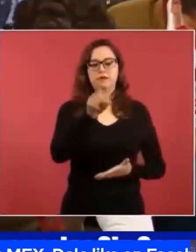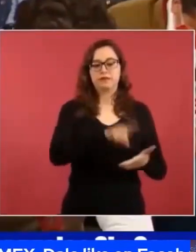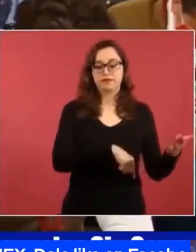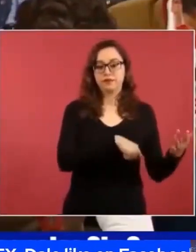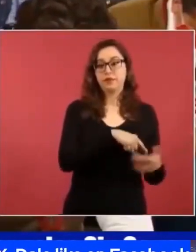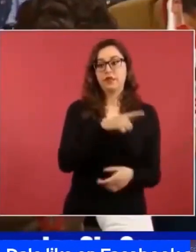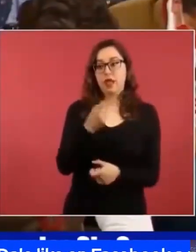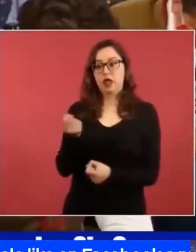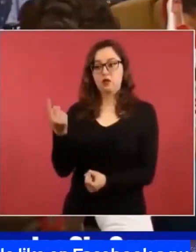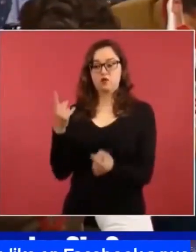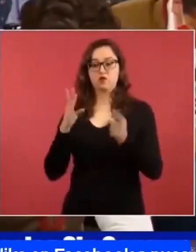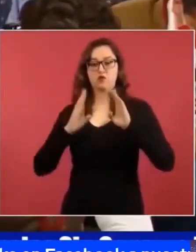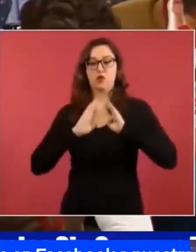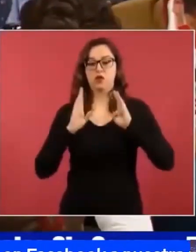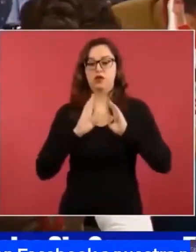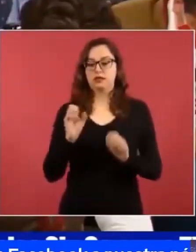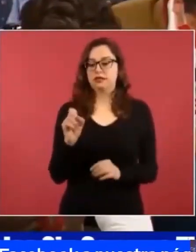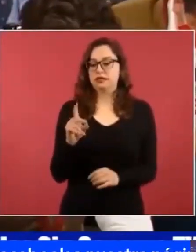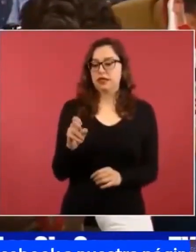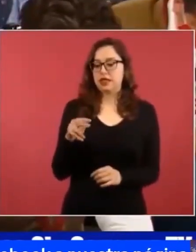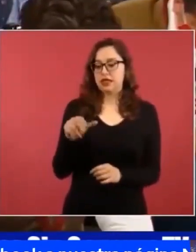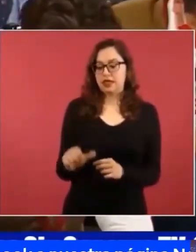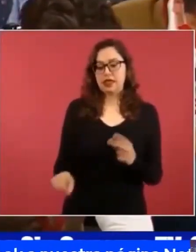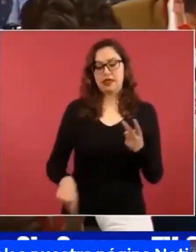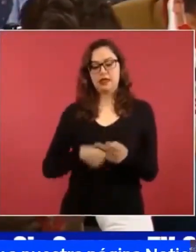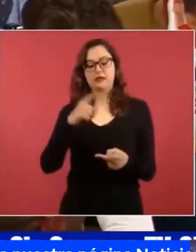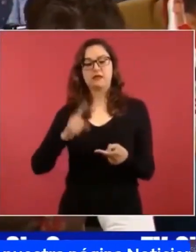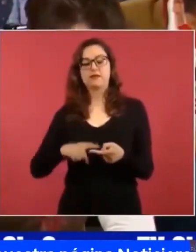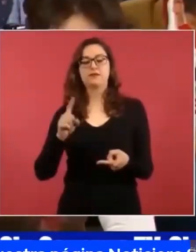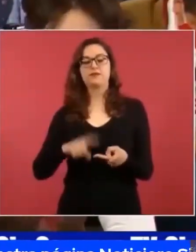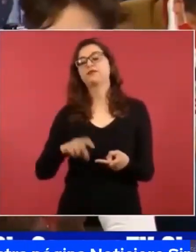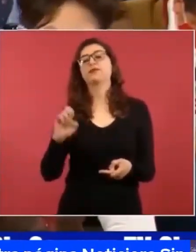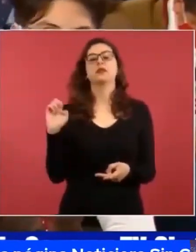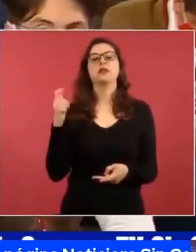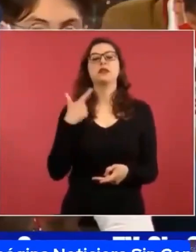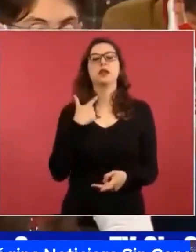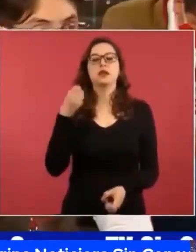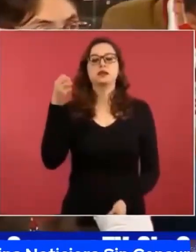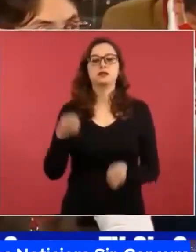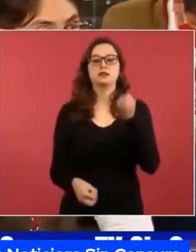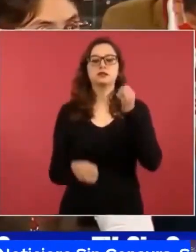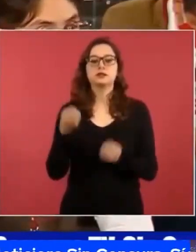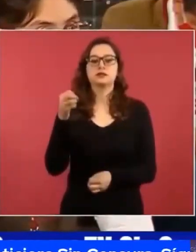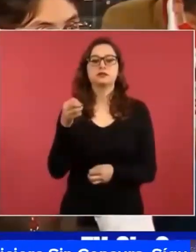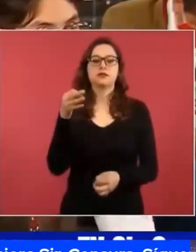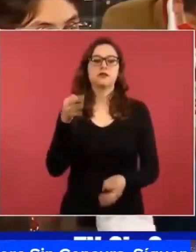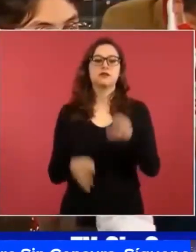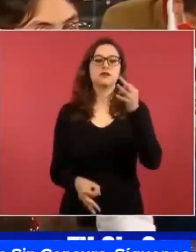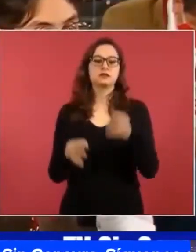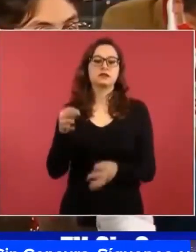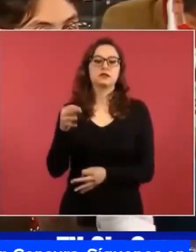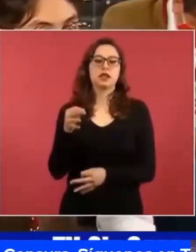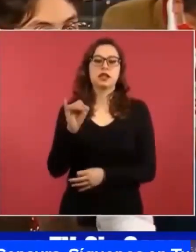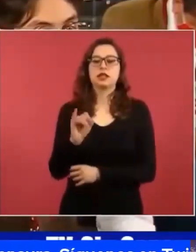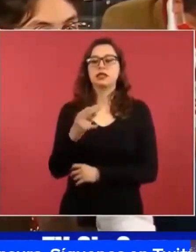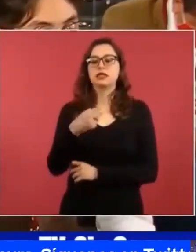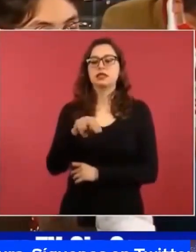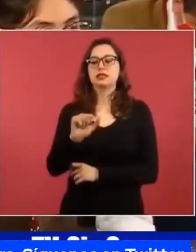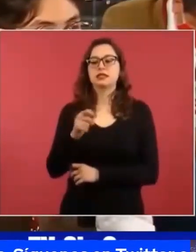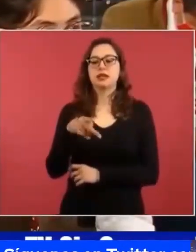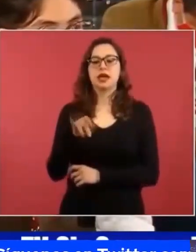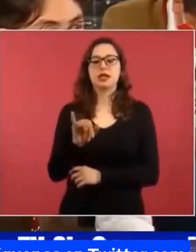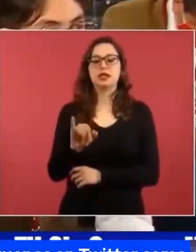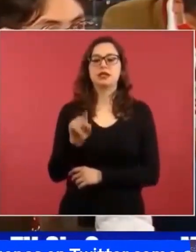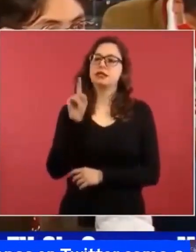están otros exfuncionarios, como es el caso del exfiscal de Guerrero, Iñaki Blanco. Preguntarle si usted, han tenido